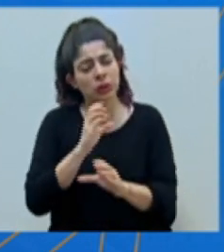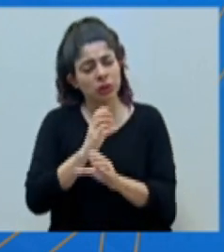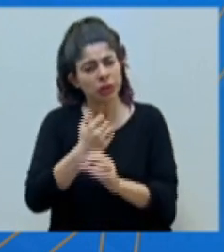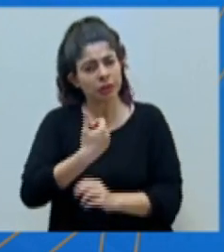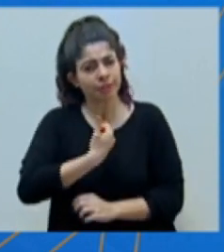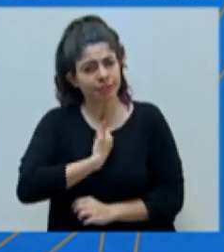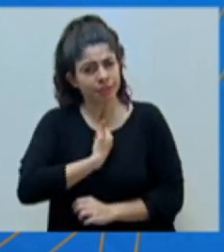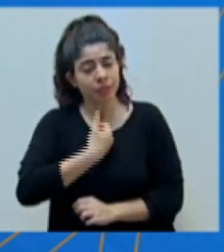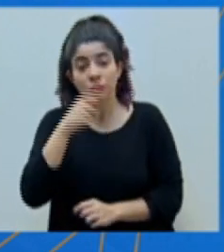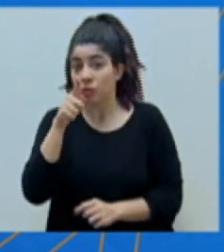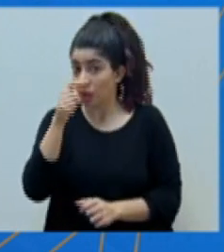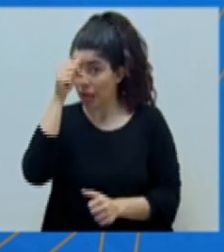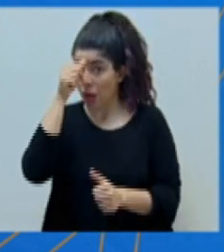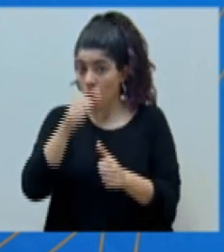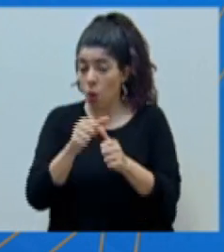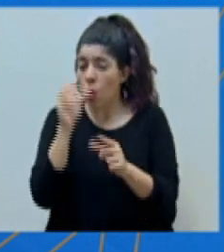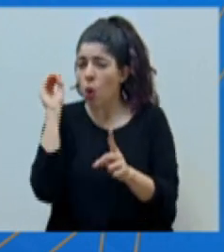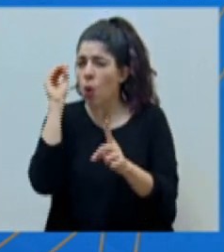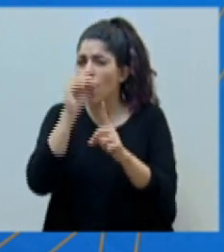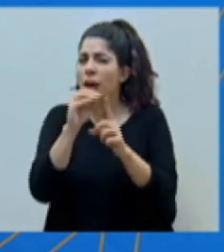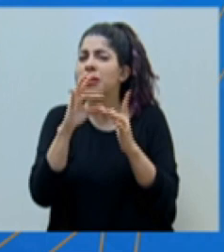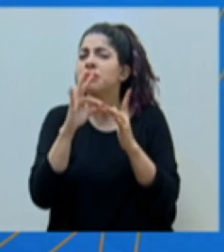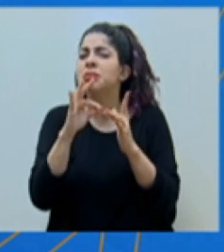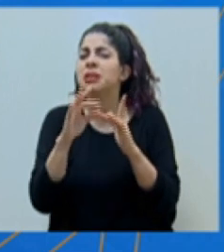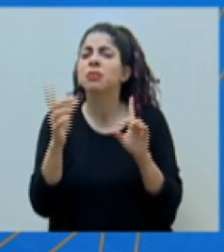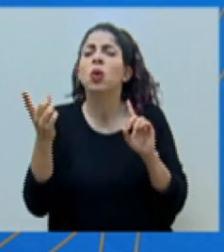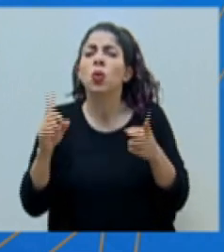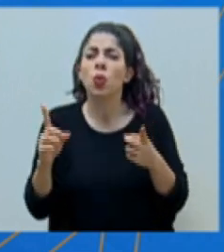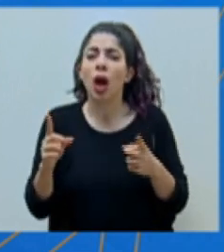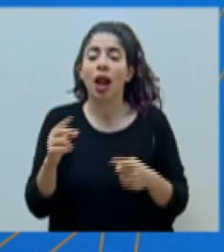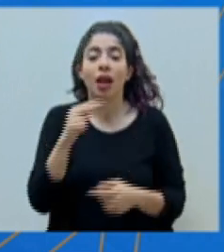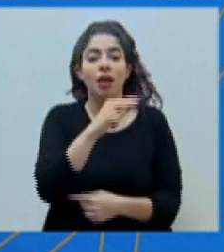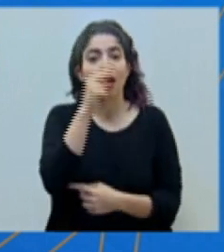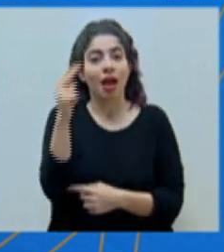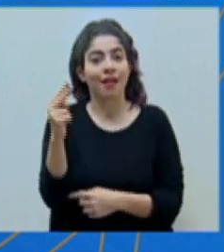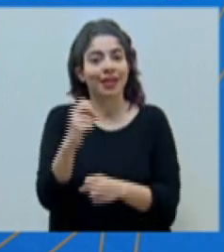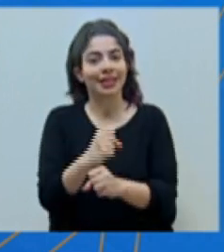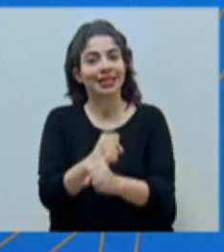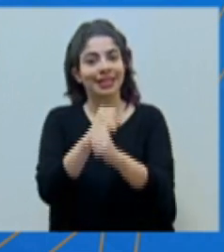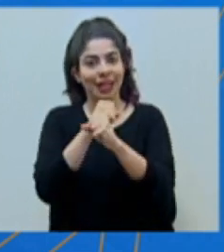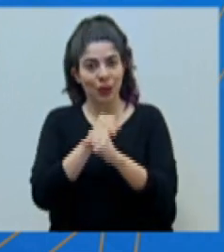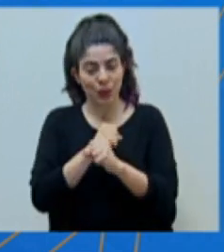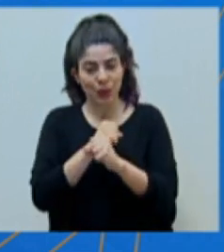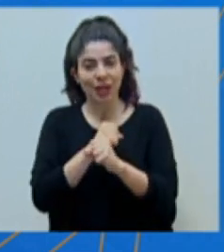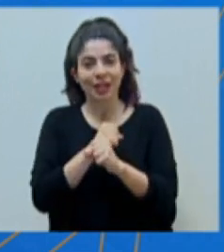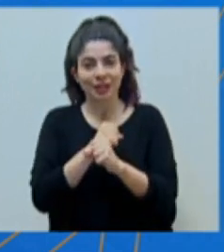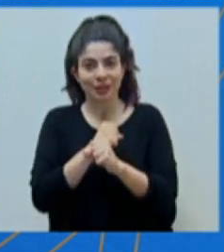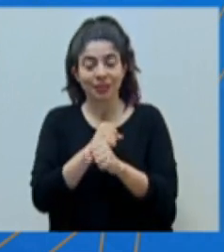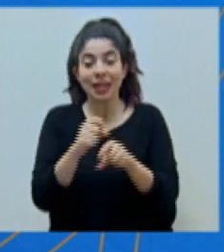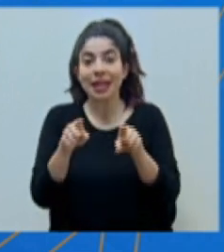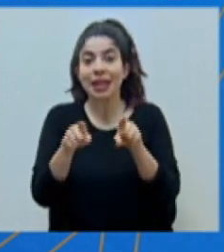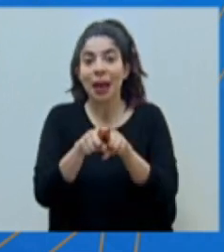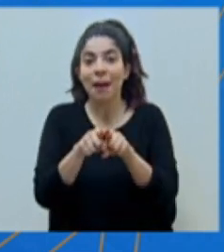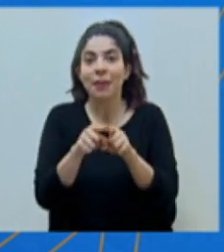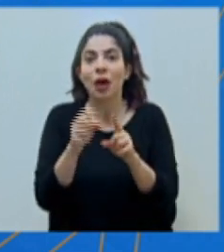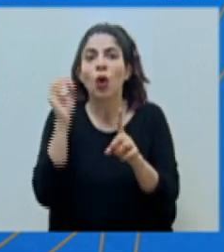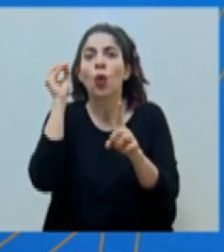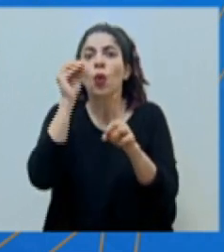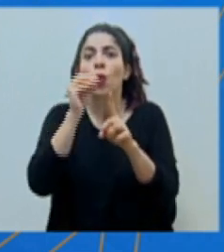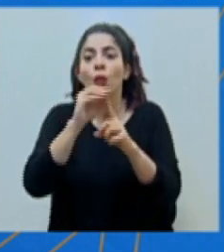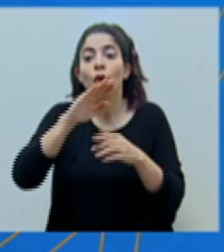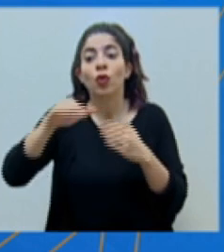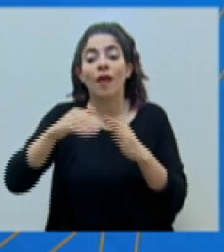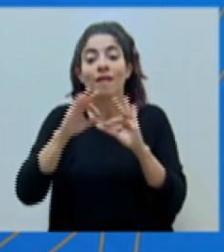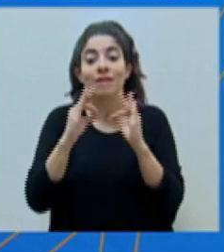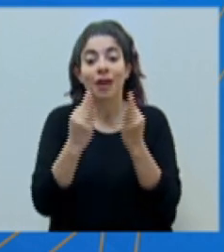autocuidado. Recordemos que el objetivo principal es tener una Navidad segura, es poder disfrutar